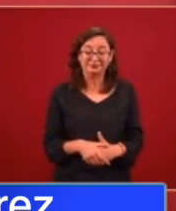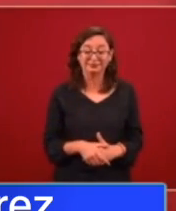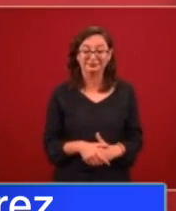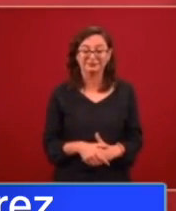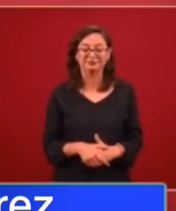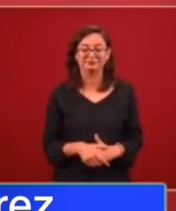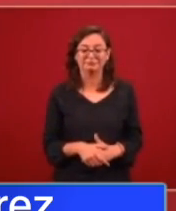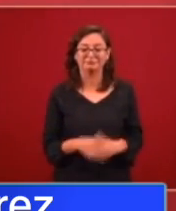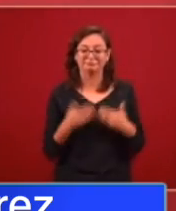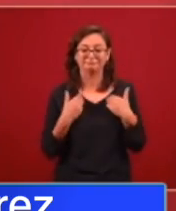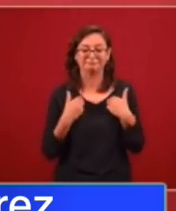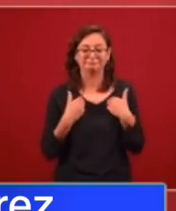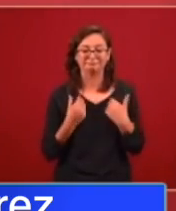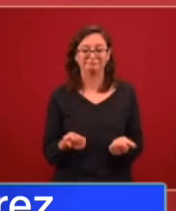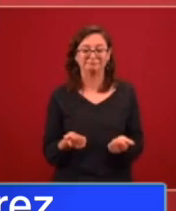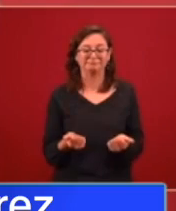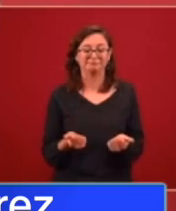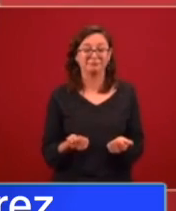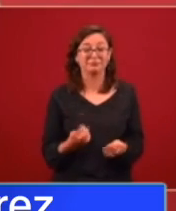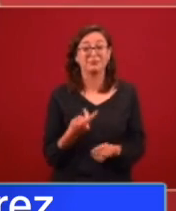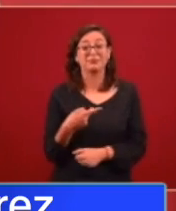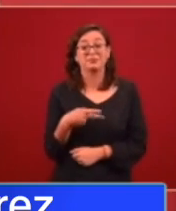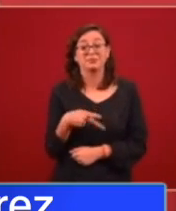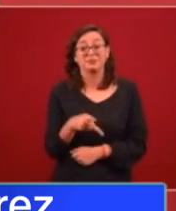se entiende, pero